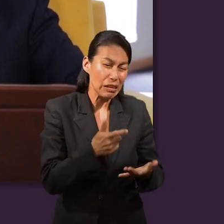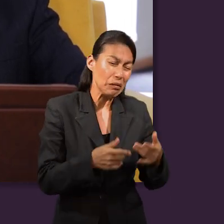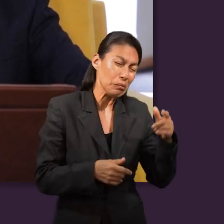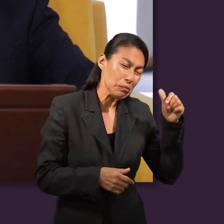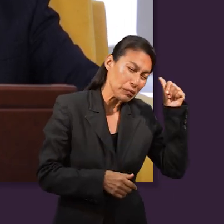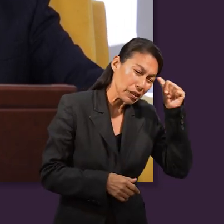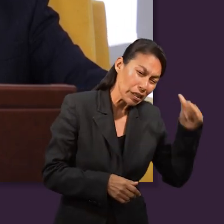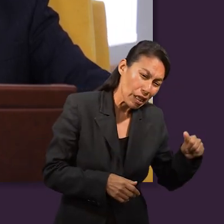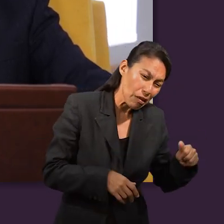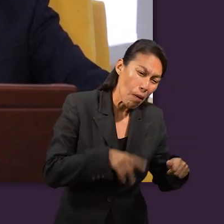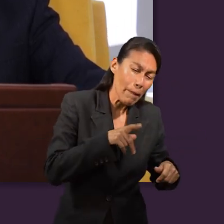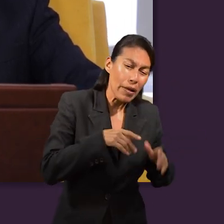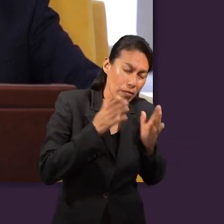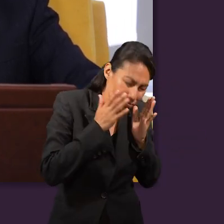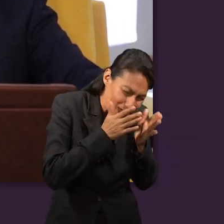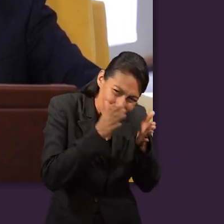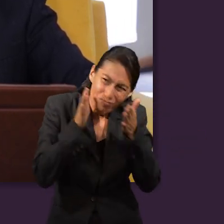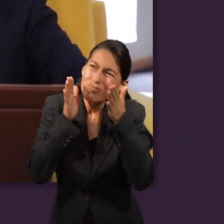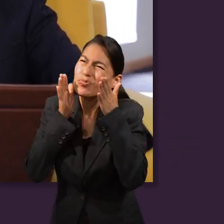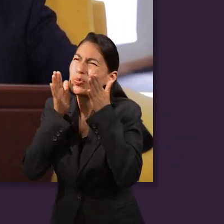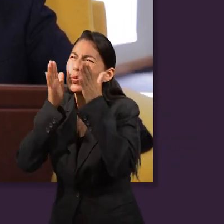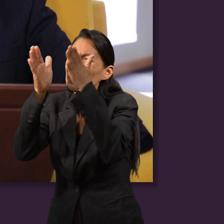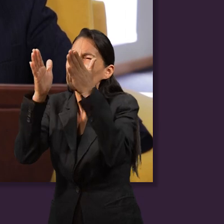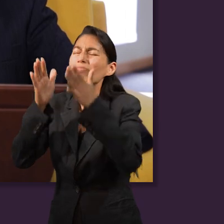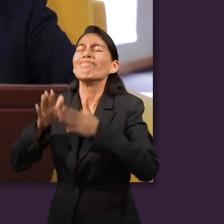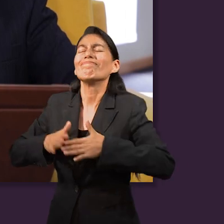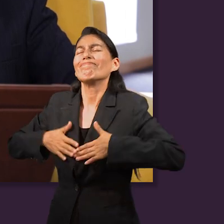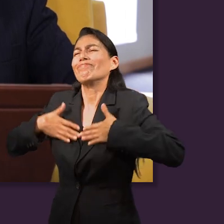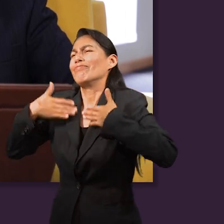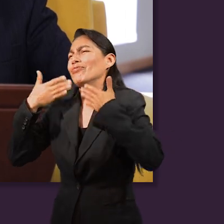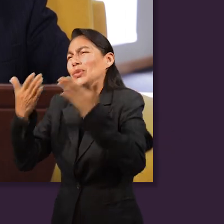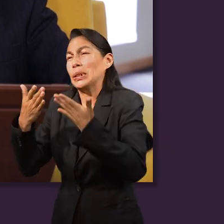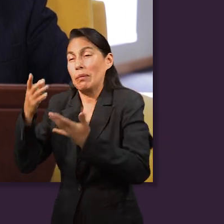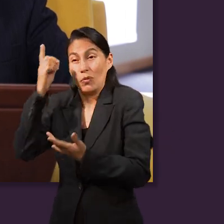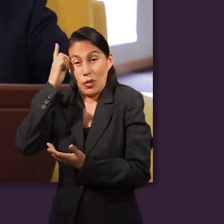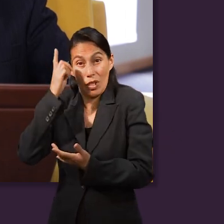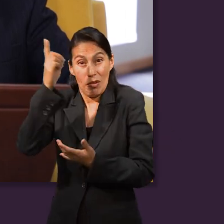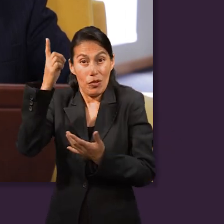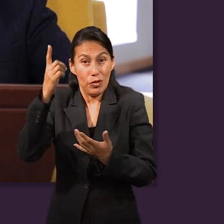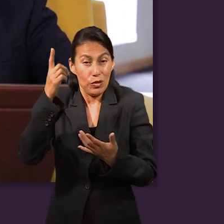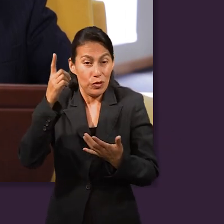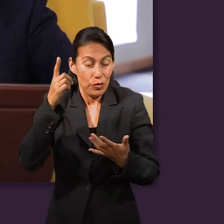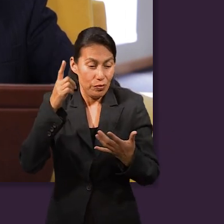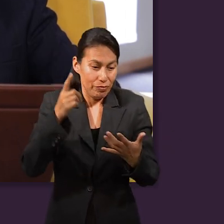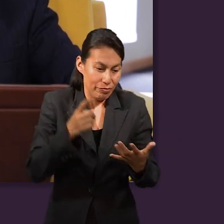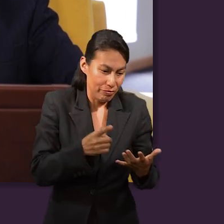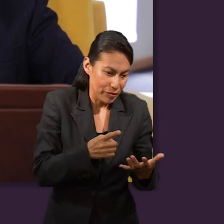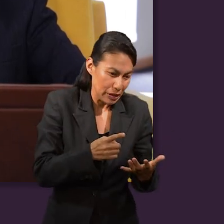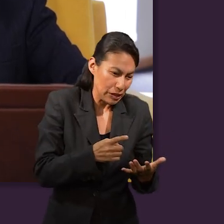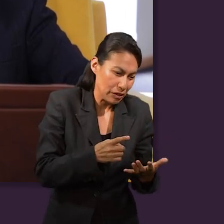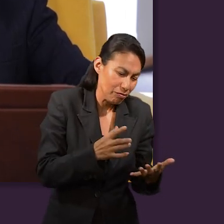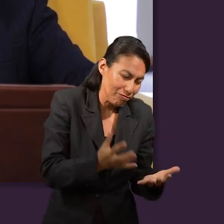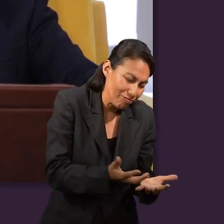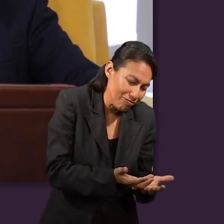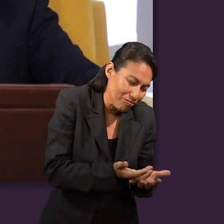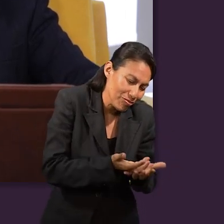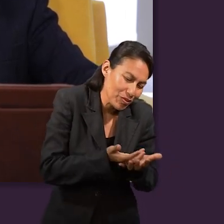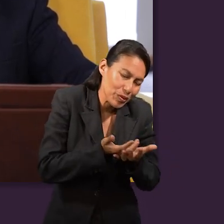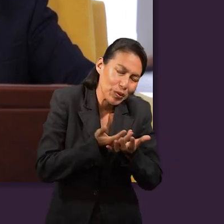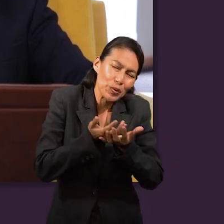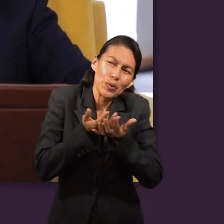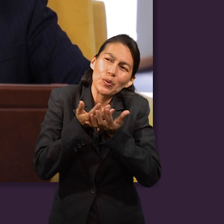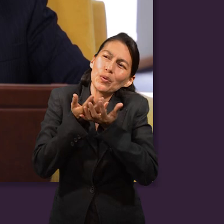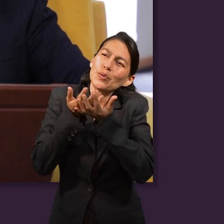hacia arriba a veces se resbalaban pero siempre volvían a confiar en ese dios que los podía levantar